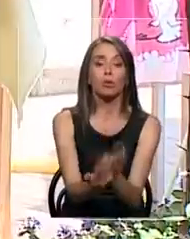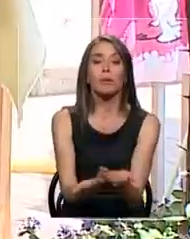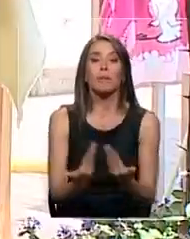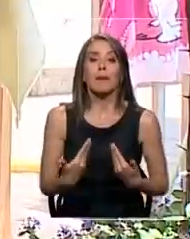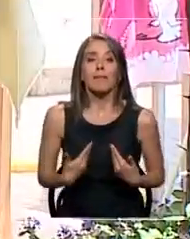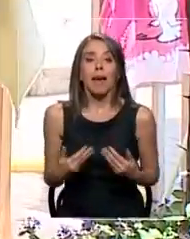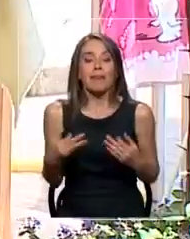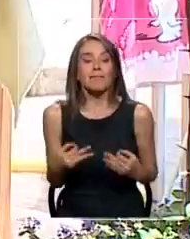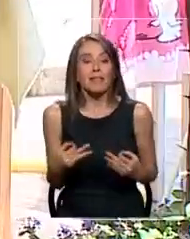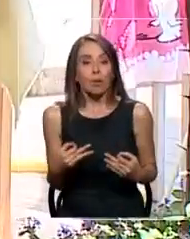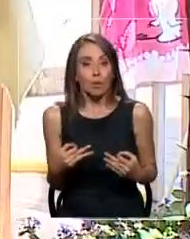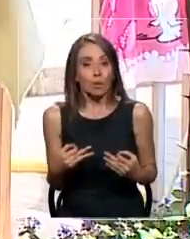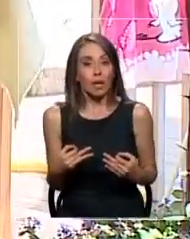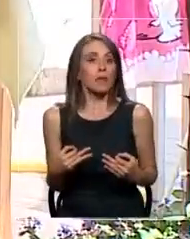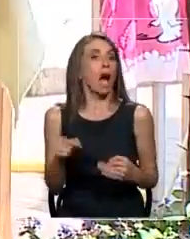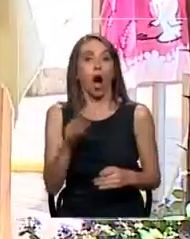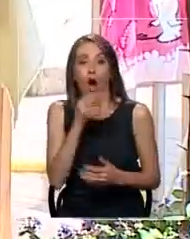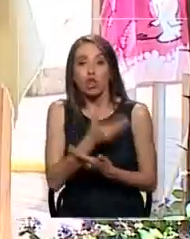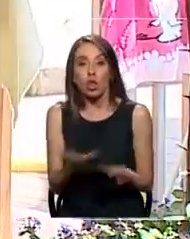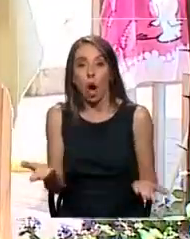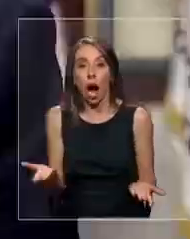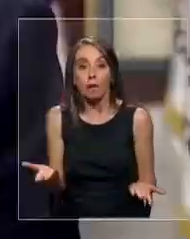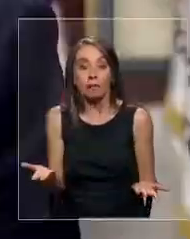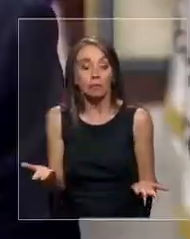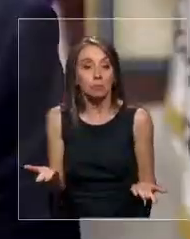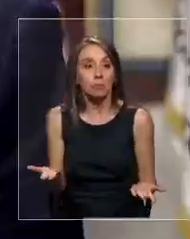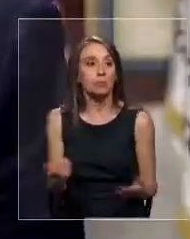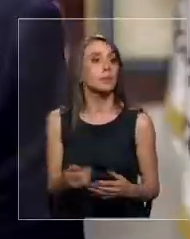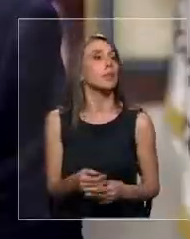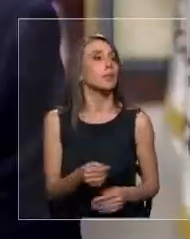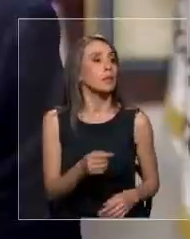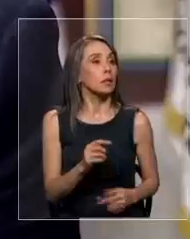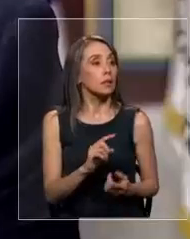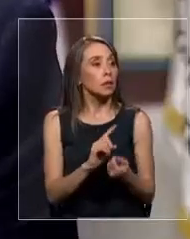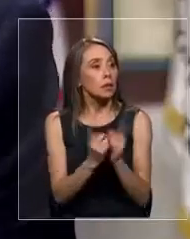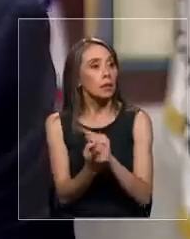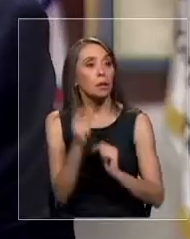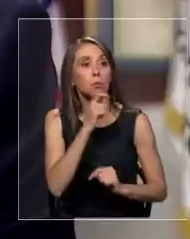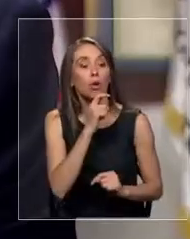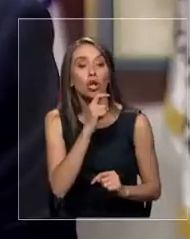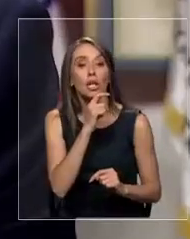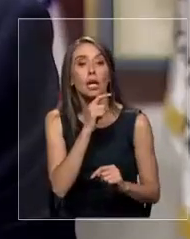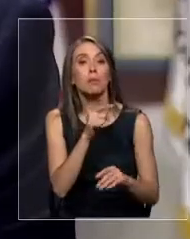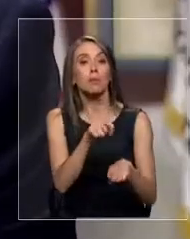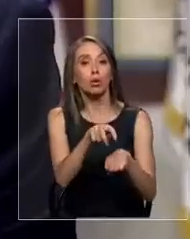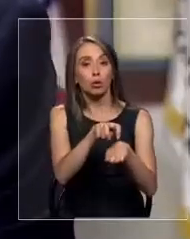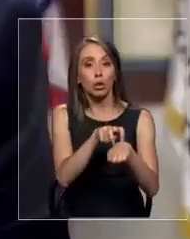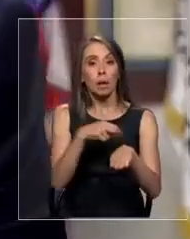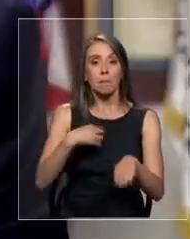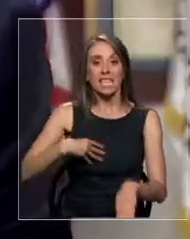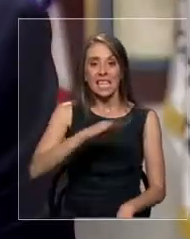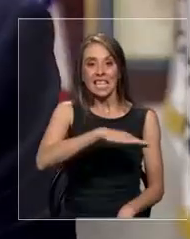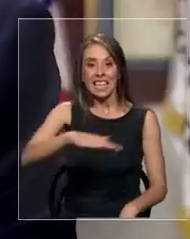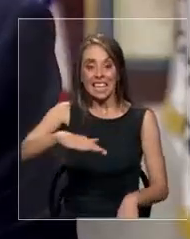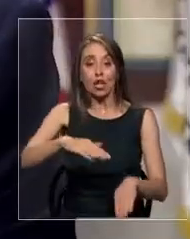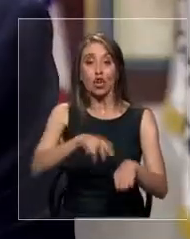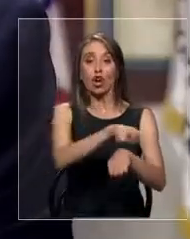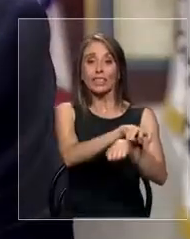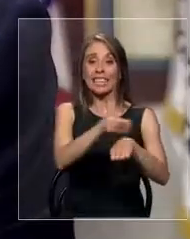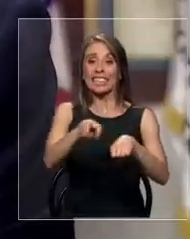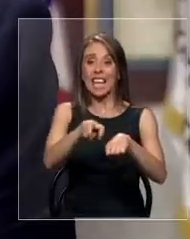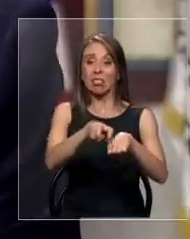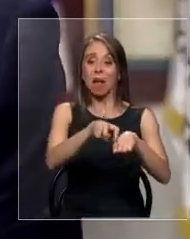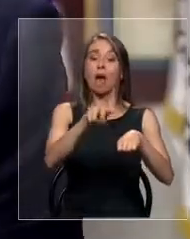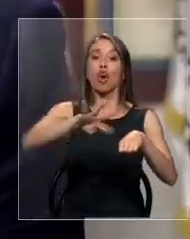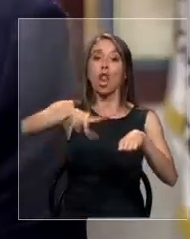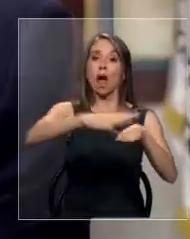de seguridad el que hoy día no la tengo, en lo absoluto. ¿Qué hubiese pasado si efectivamente se los llevan? Si se llevan a mis niños dentro del auto, o sea, ¿qué